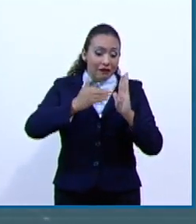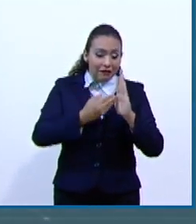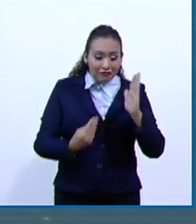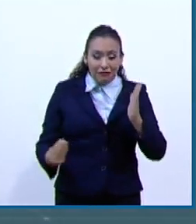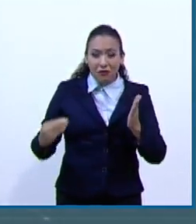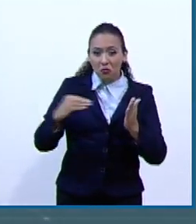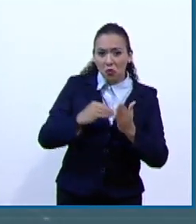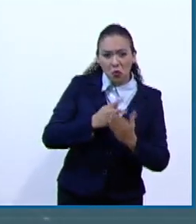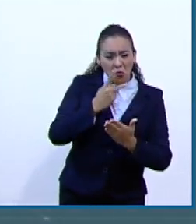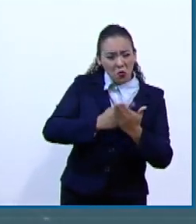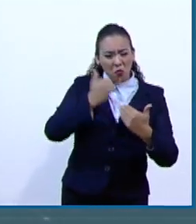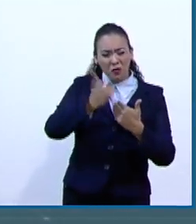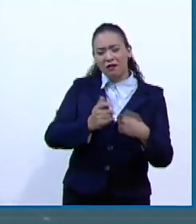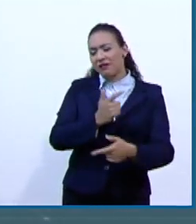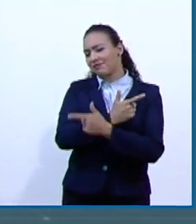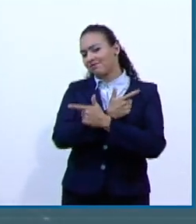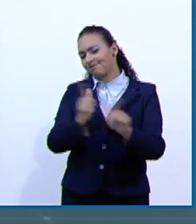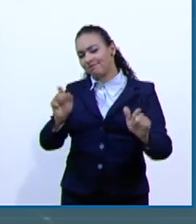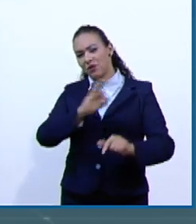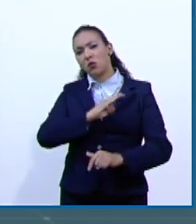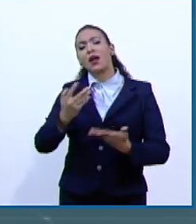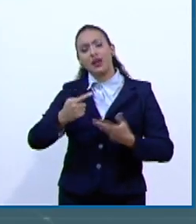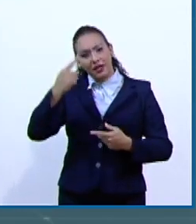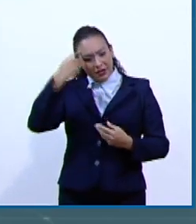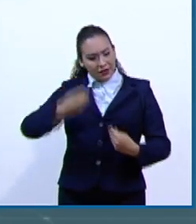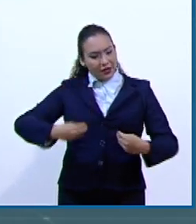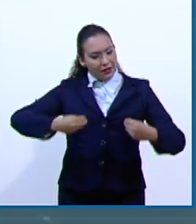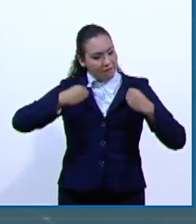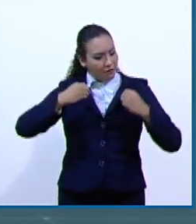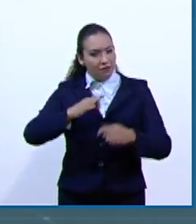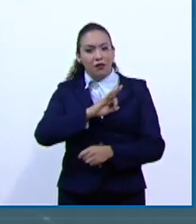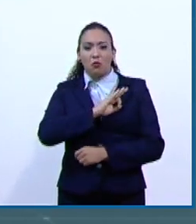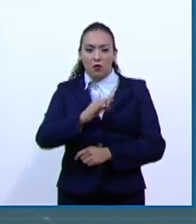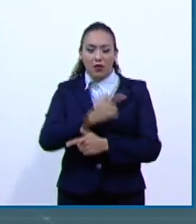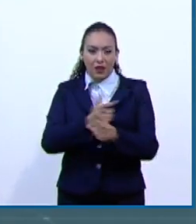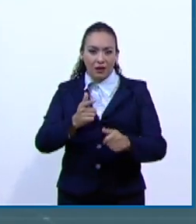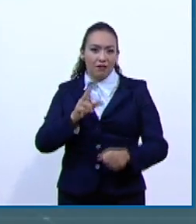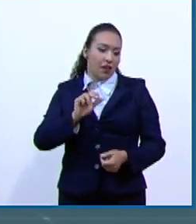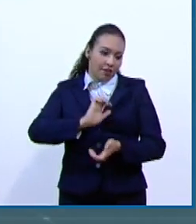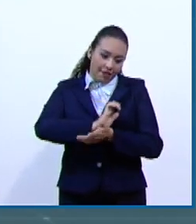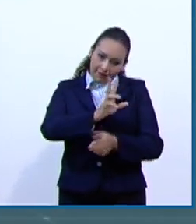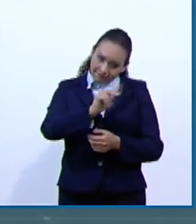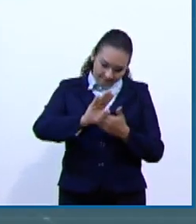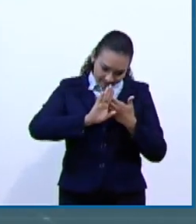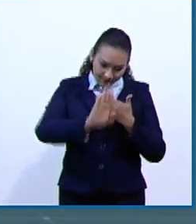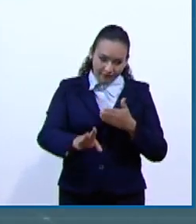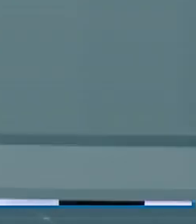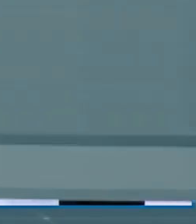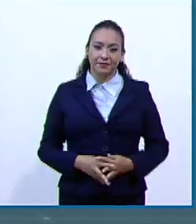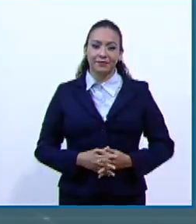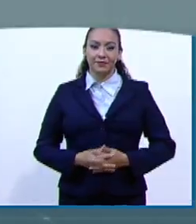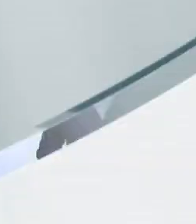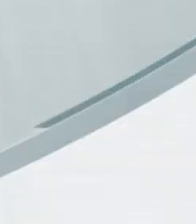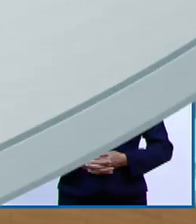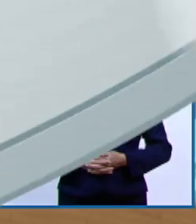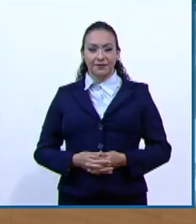abordar los estereotipos, actitudes y prácticas discriminatorias que socaven sus derechos.